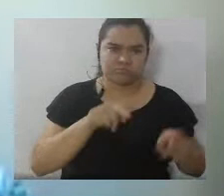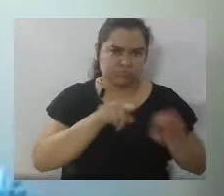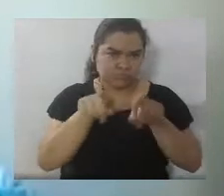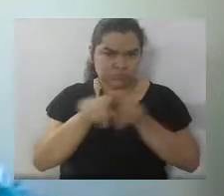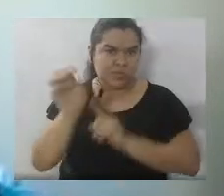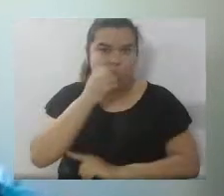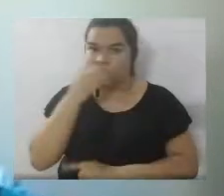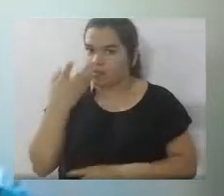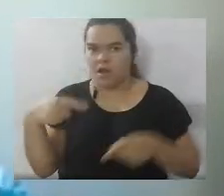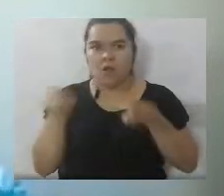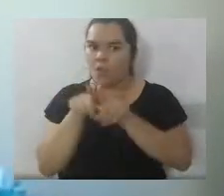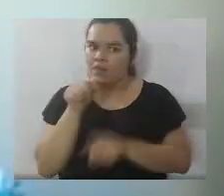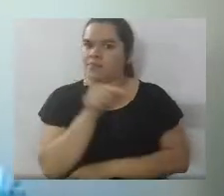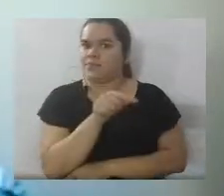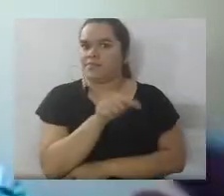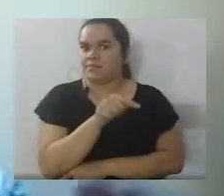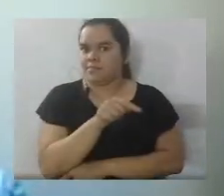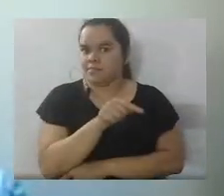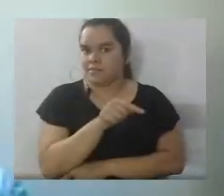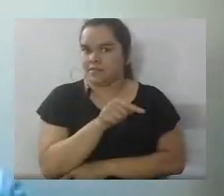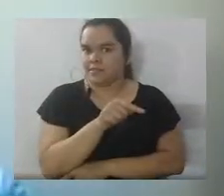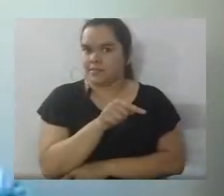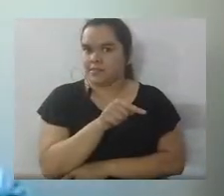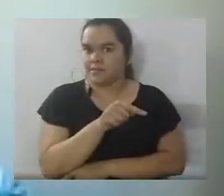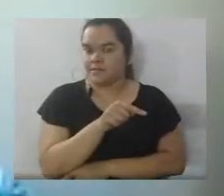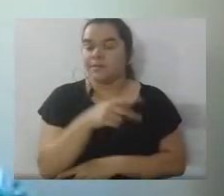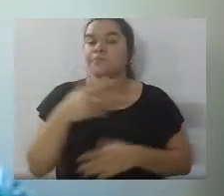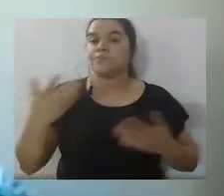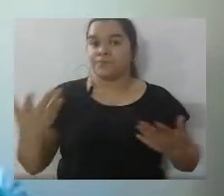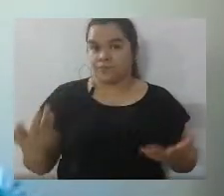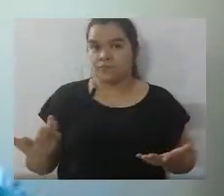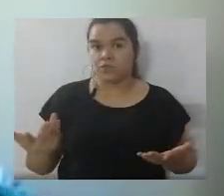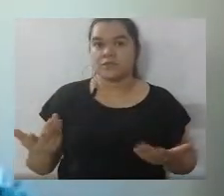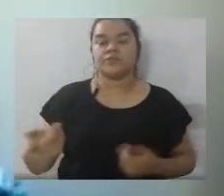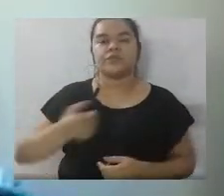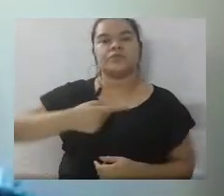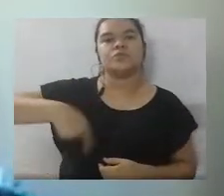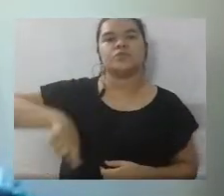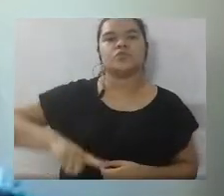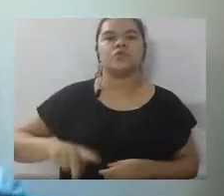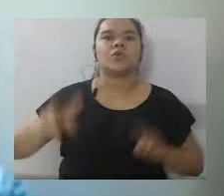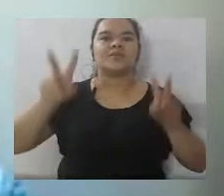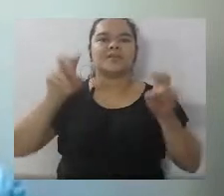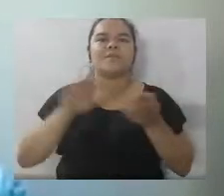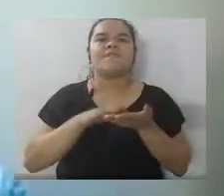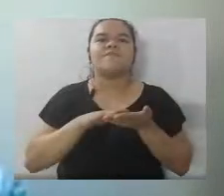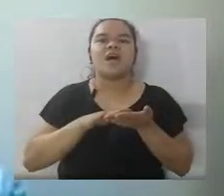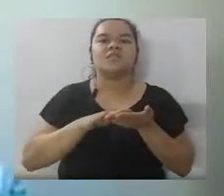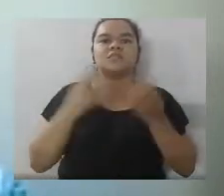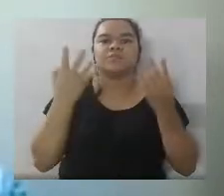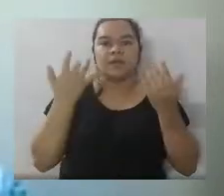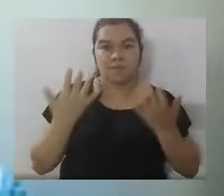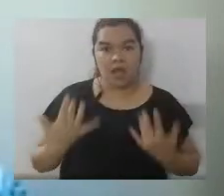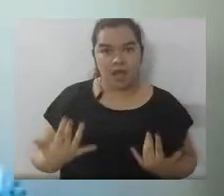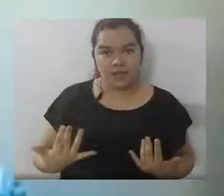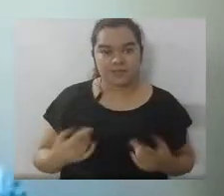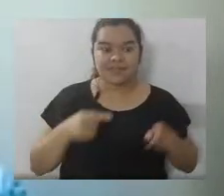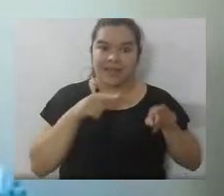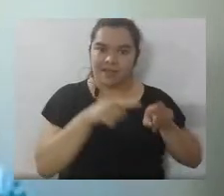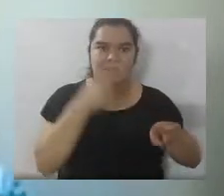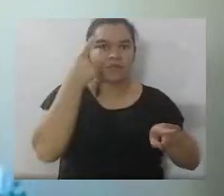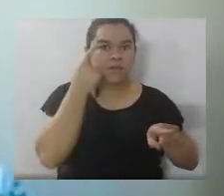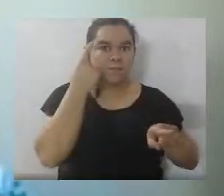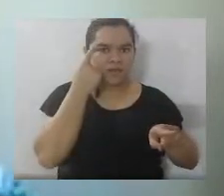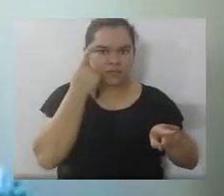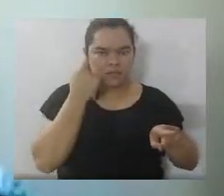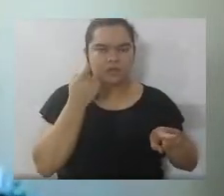dentro de nuestra unidad académica. Para eso necesitamos contenidos básicos de matemática, ¿sí?